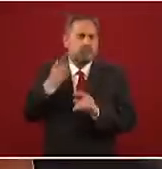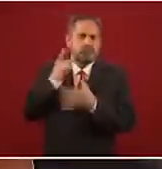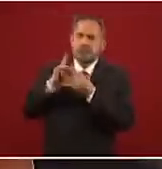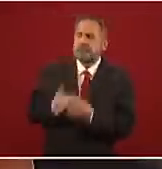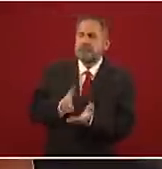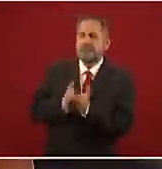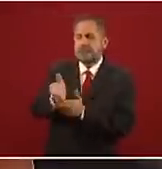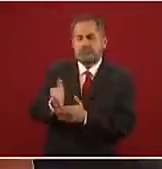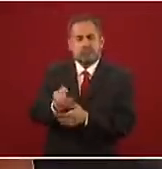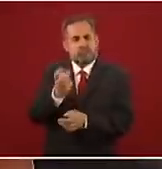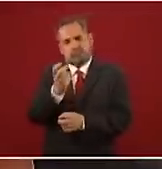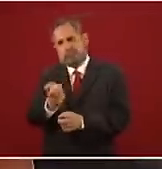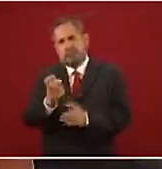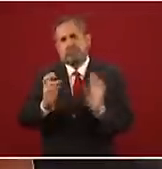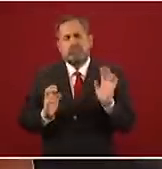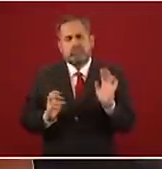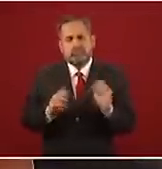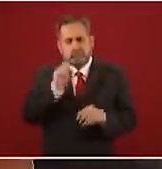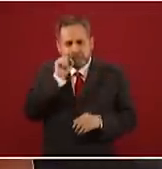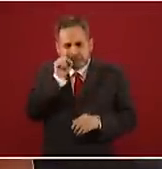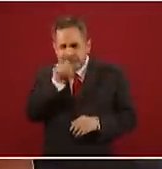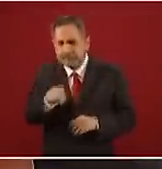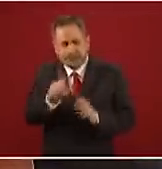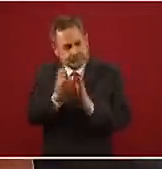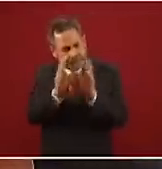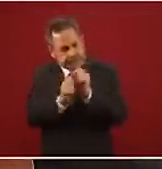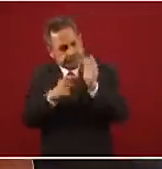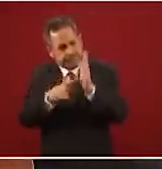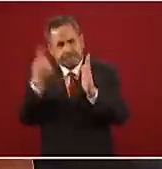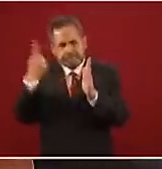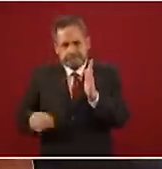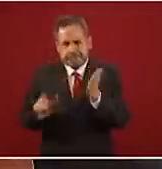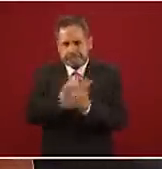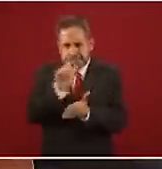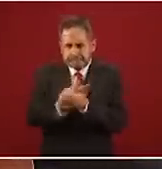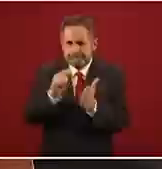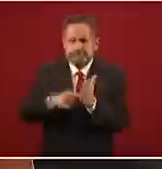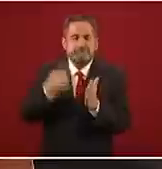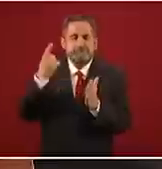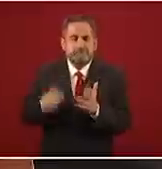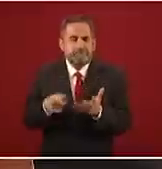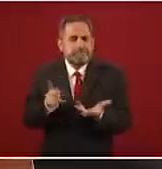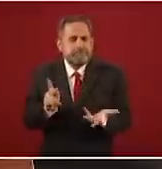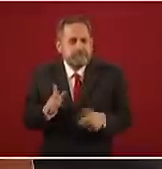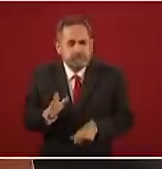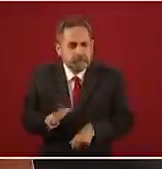Además, así está en la Constitución, así está en las leyes. Pero ¿por qué